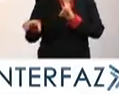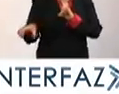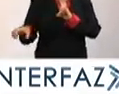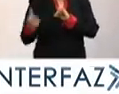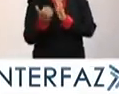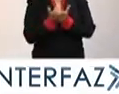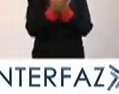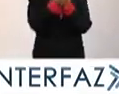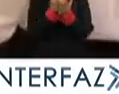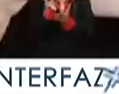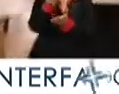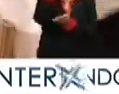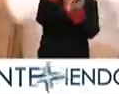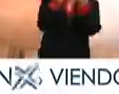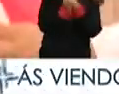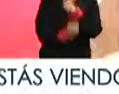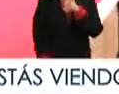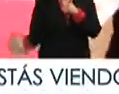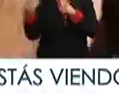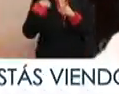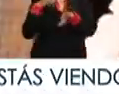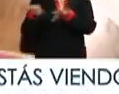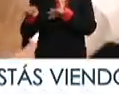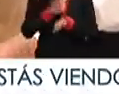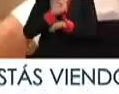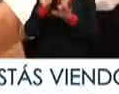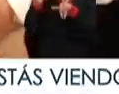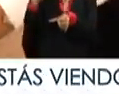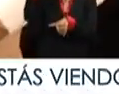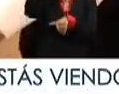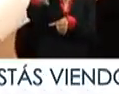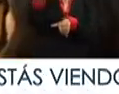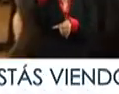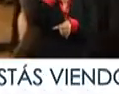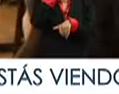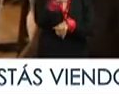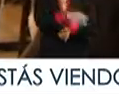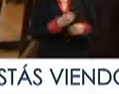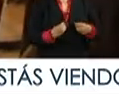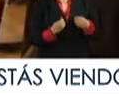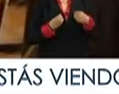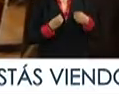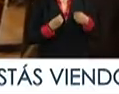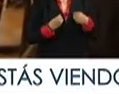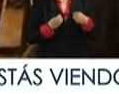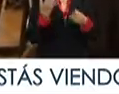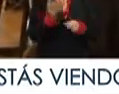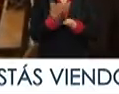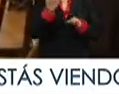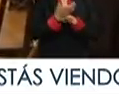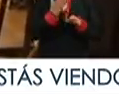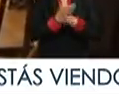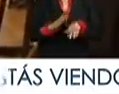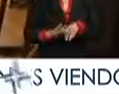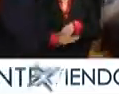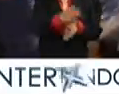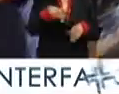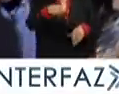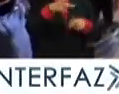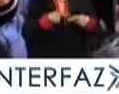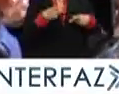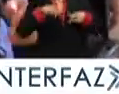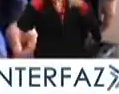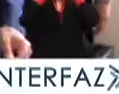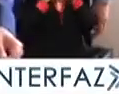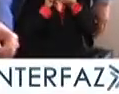les permite adquirir competencias académicas y laborales que contribuyen a mejorar su calidad de vida. En la actualidad, la población